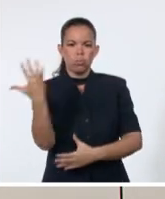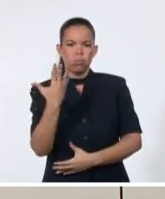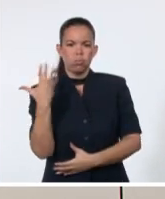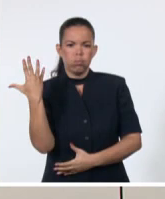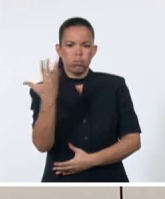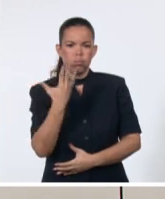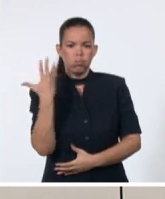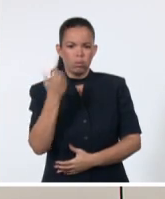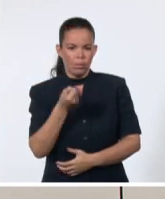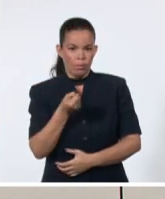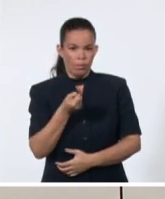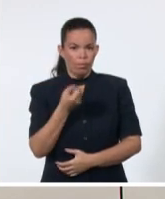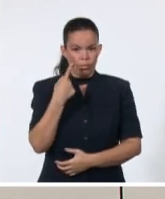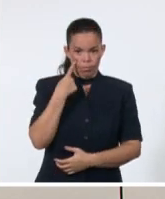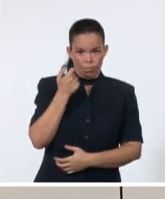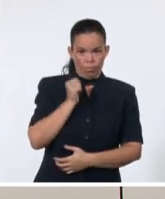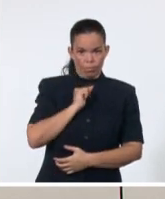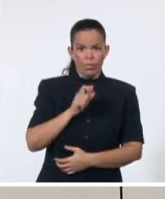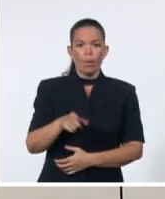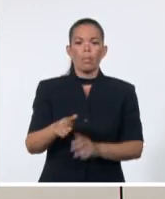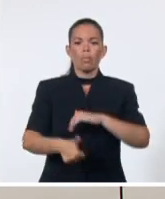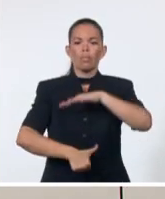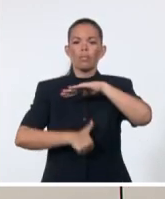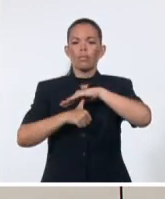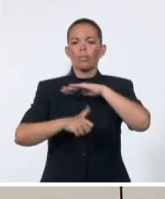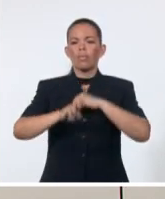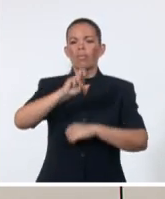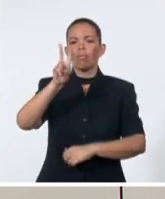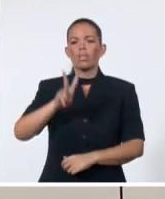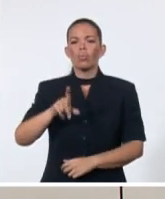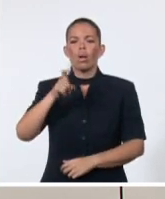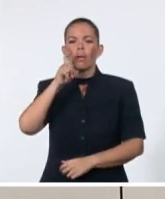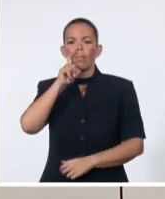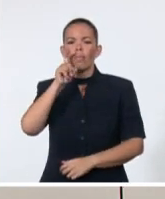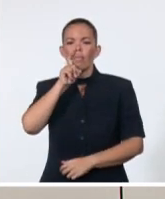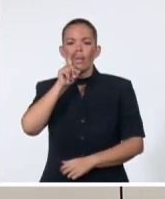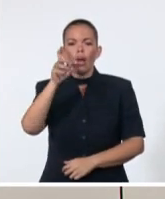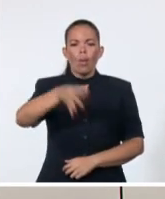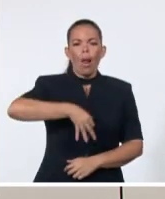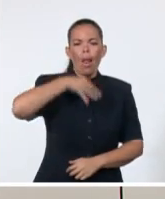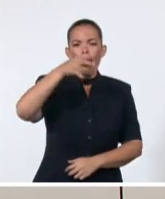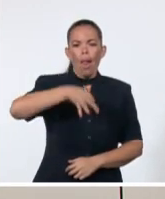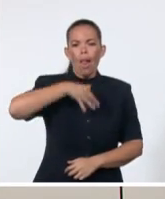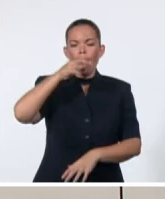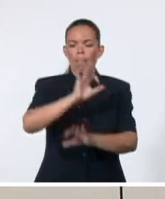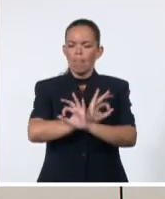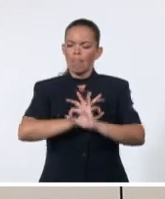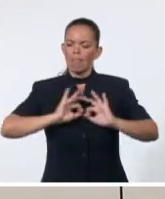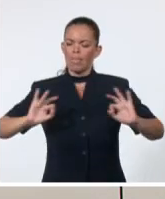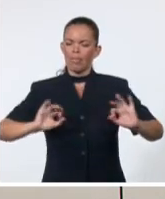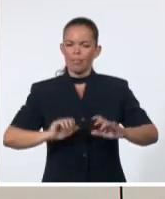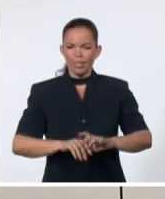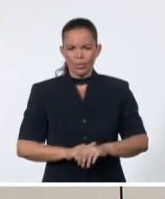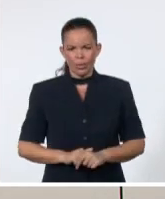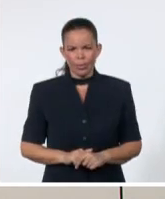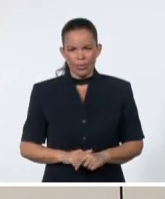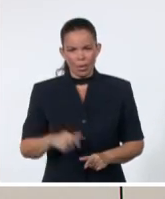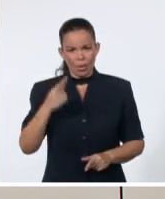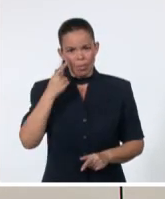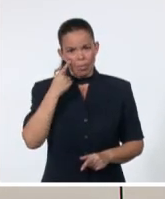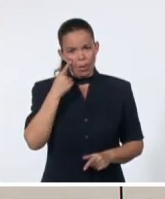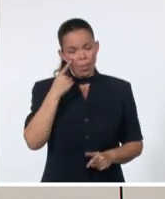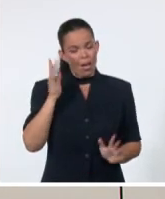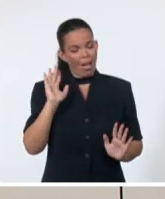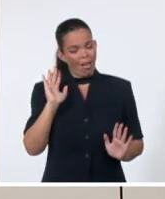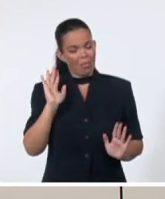como estadista frente a los principales líderes del planeta. Camino a la paz en Venezuela, esperemos, sea